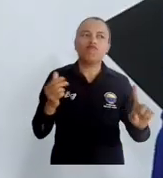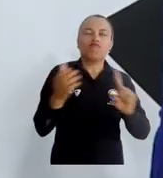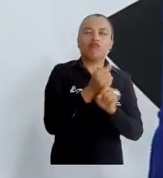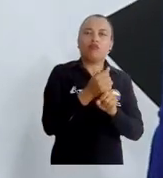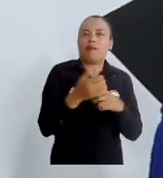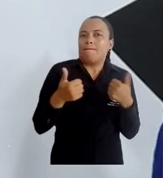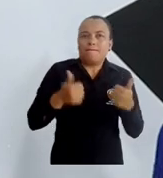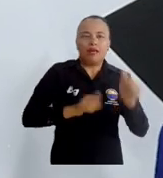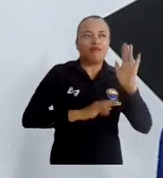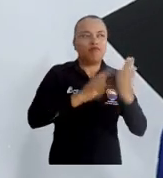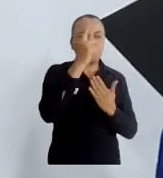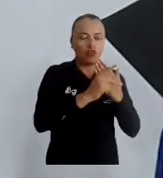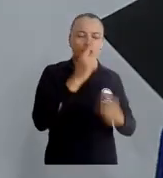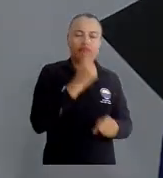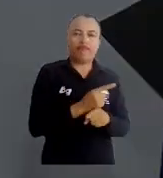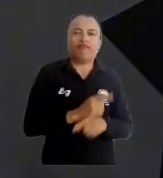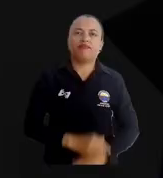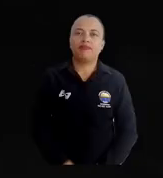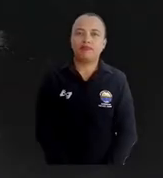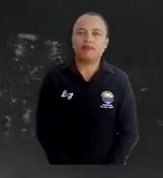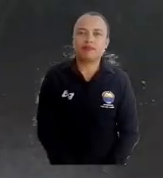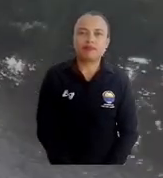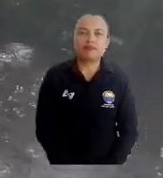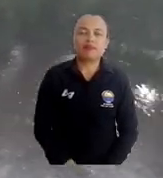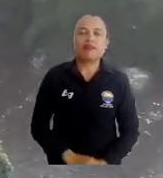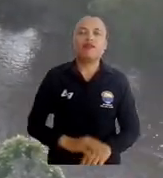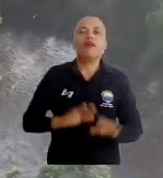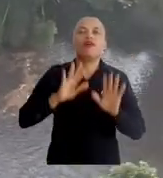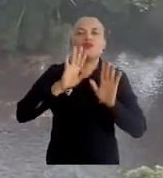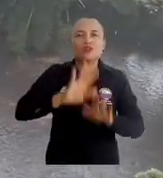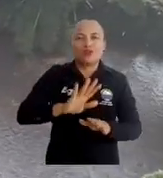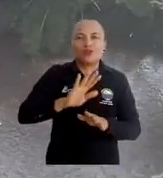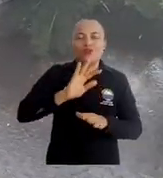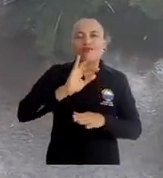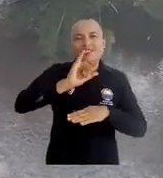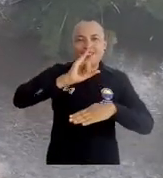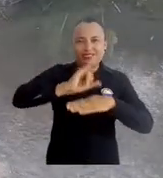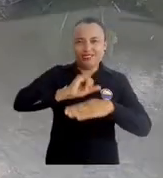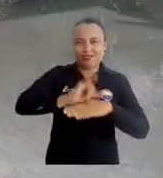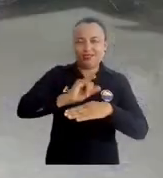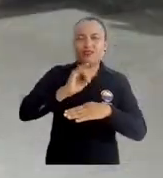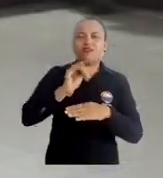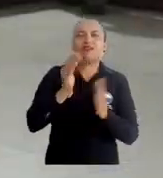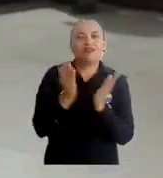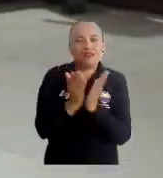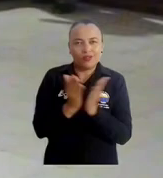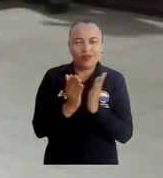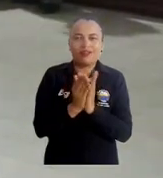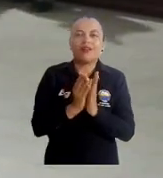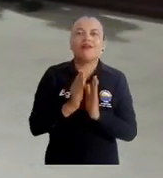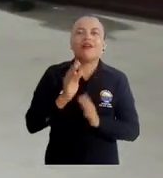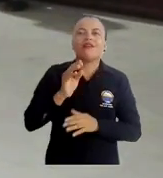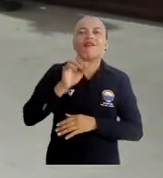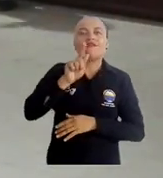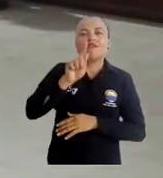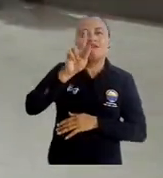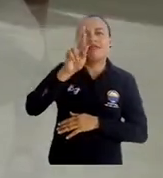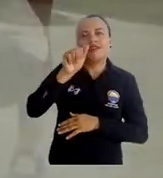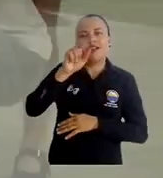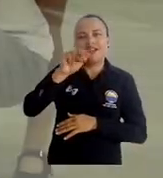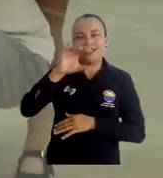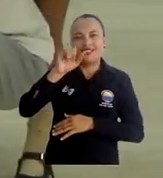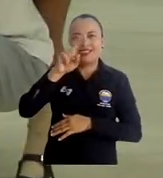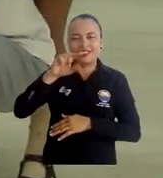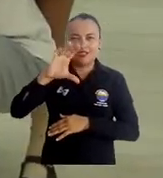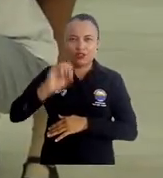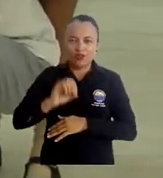logramos culminar exitosamente este proyecto. En la institución educativa Francisco de Paula Santander, su lugar de labores diarias